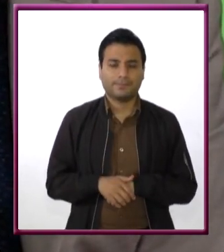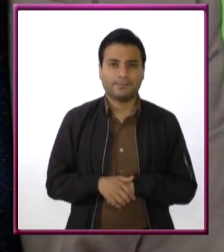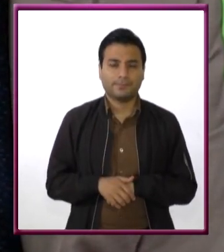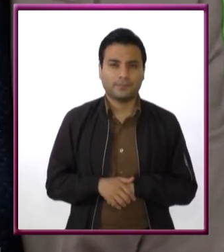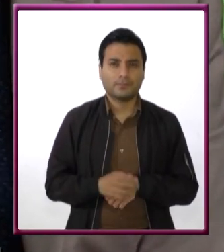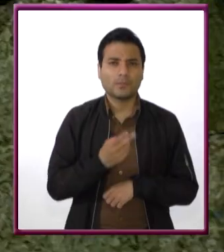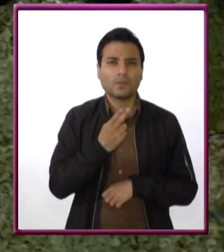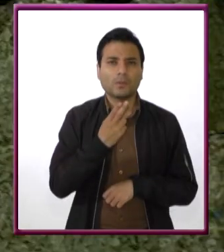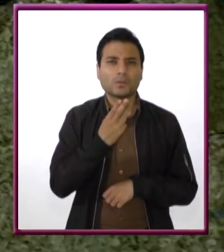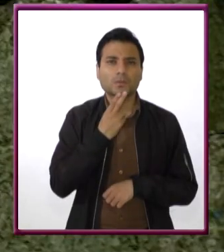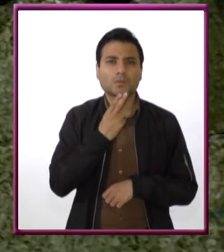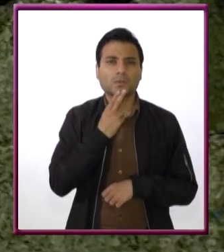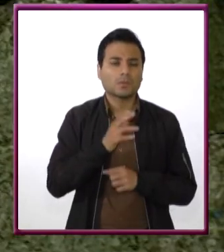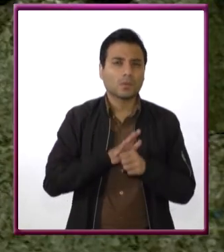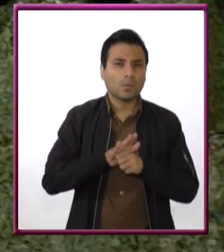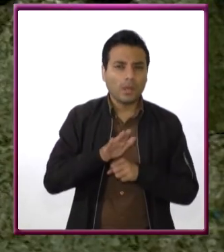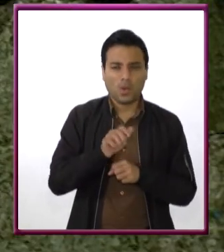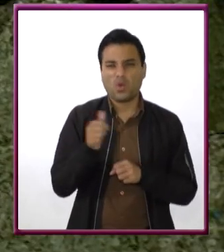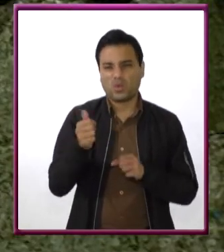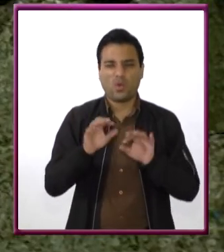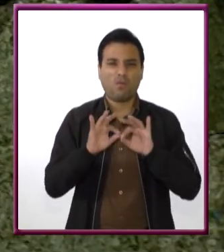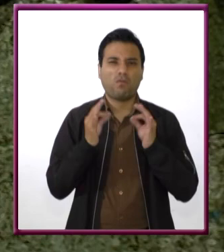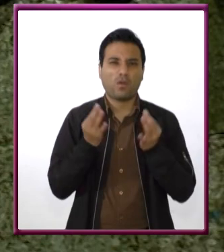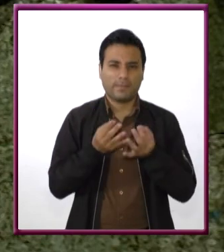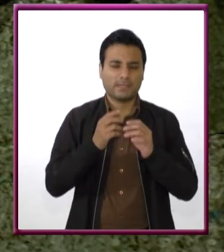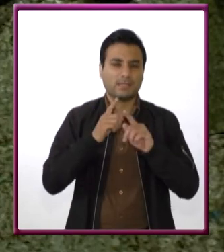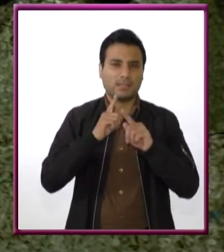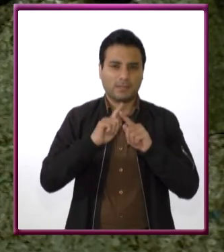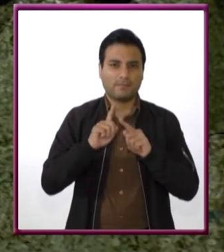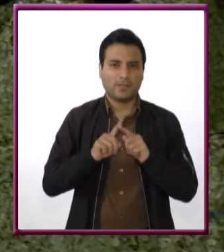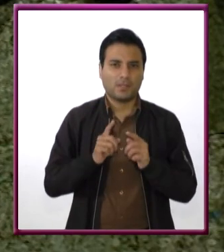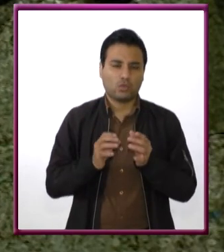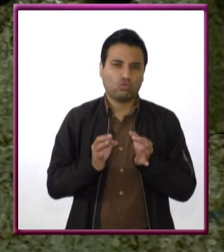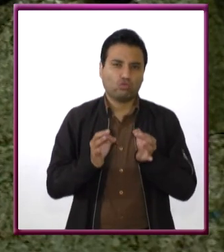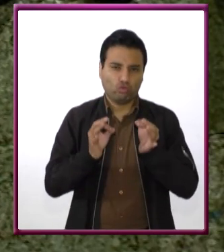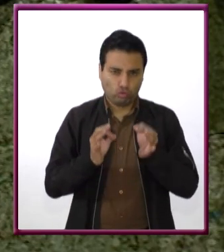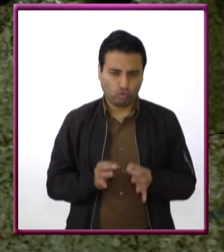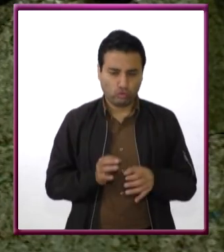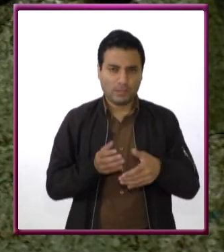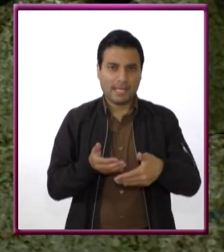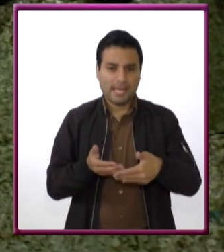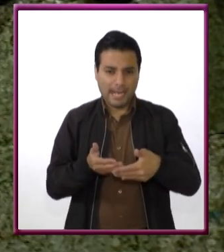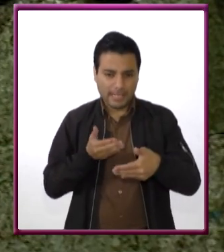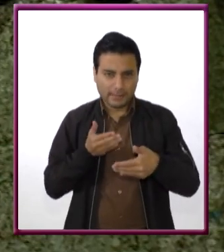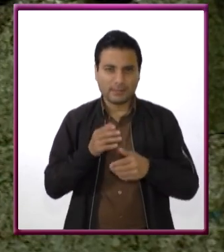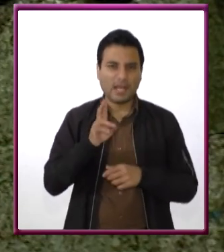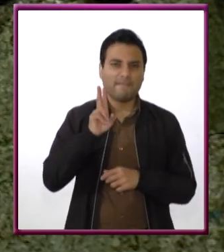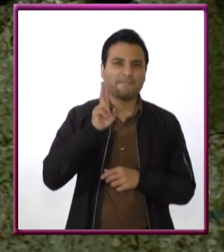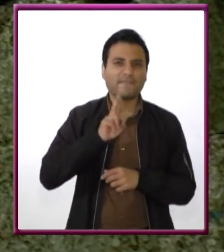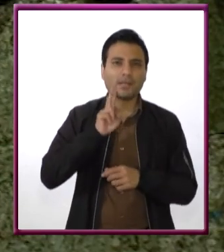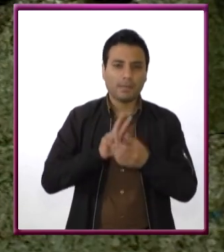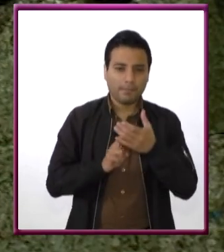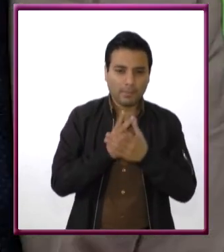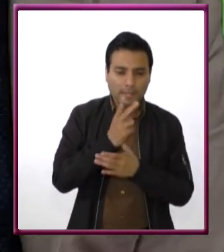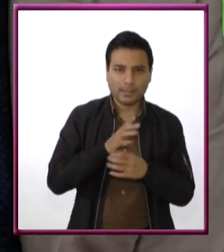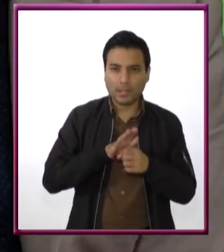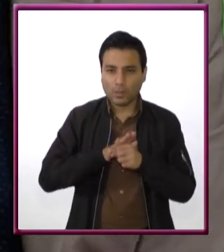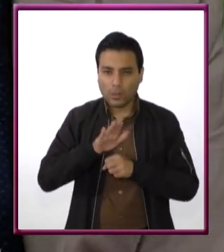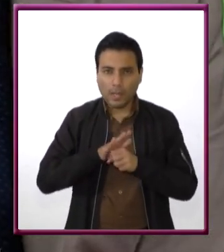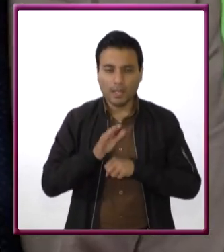uso de otro tipo de formas de combate, pero que tienen que ver desde la planeación de qué se siembra y cuándo se siembra o de